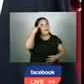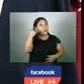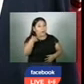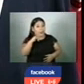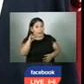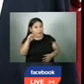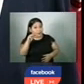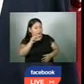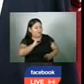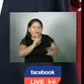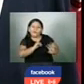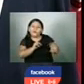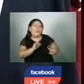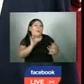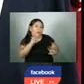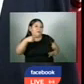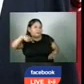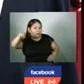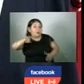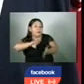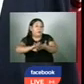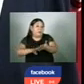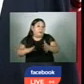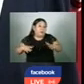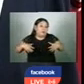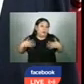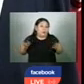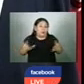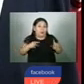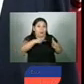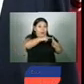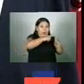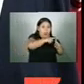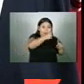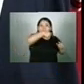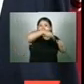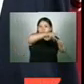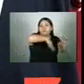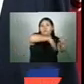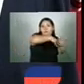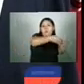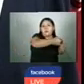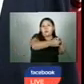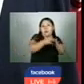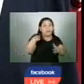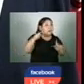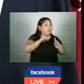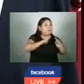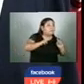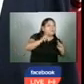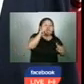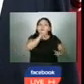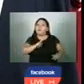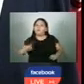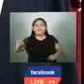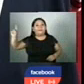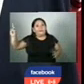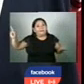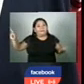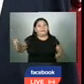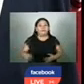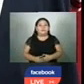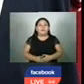Y ella dijo que no, que iba a ir la tienda. Y pues, en lo que mi compañera entró a cancha, pues ella se fue.